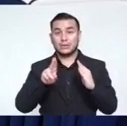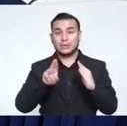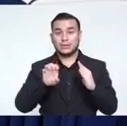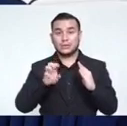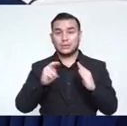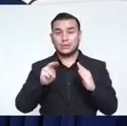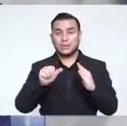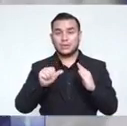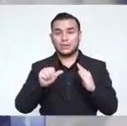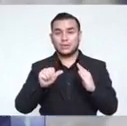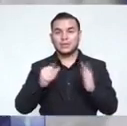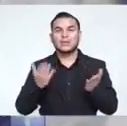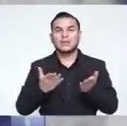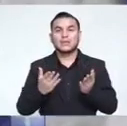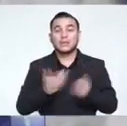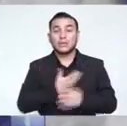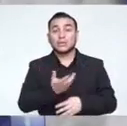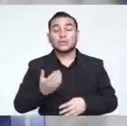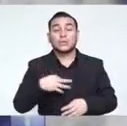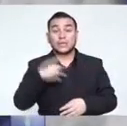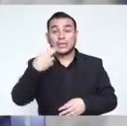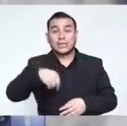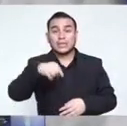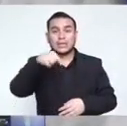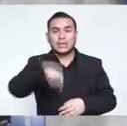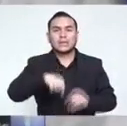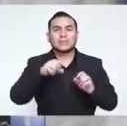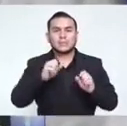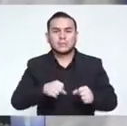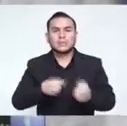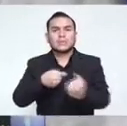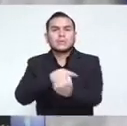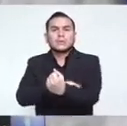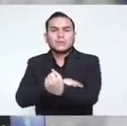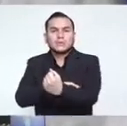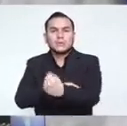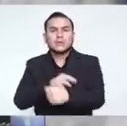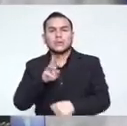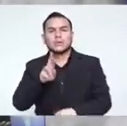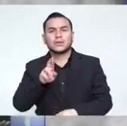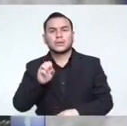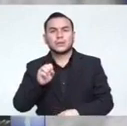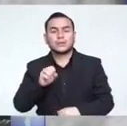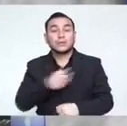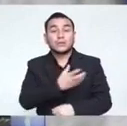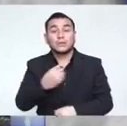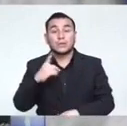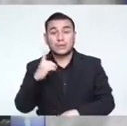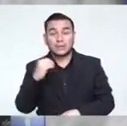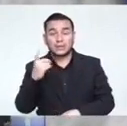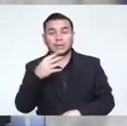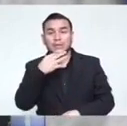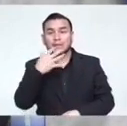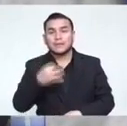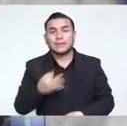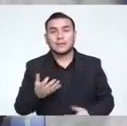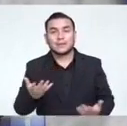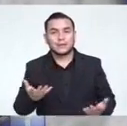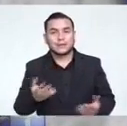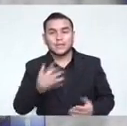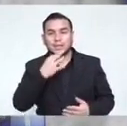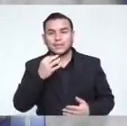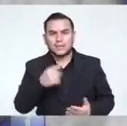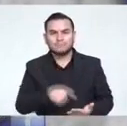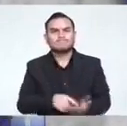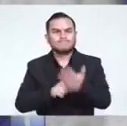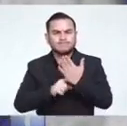montan, tiene más validez que lo que nosotros podemos venir a platicar aquí a este hospital. Yo los reto a que me demuestren